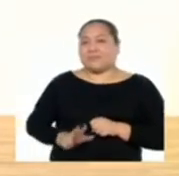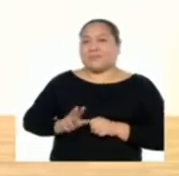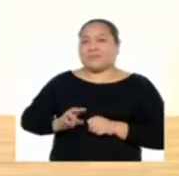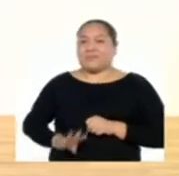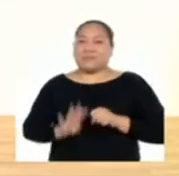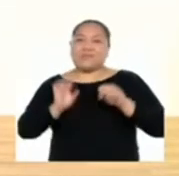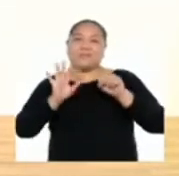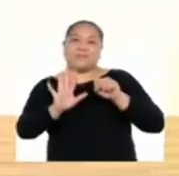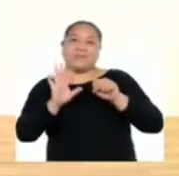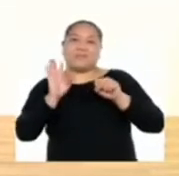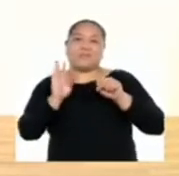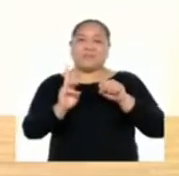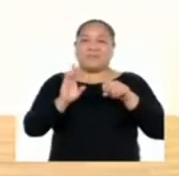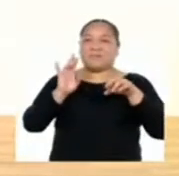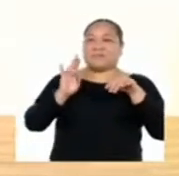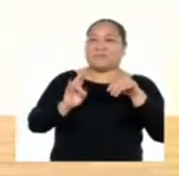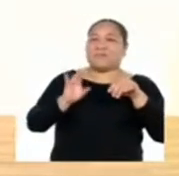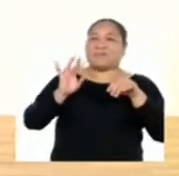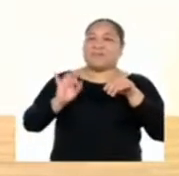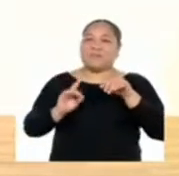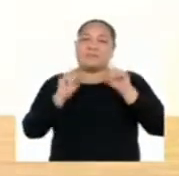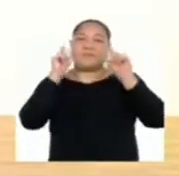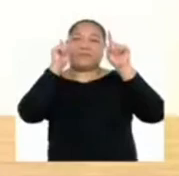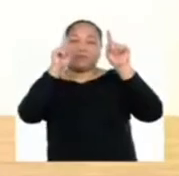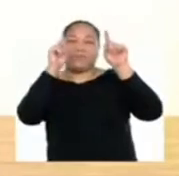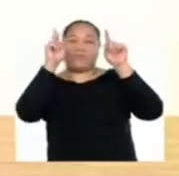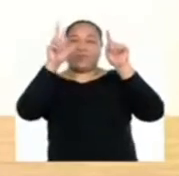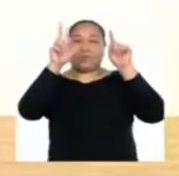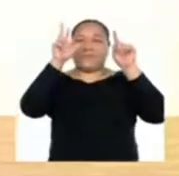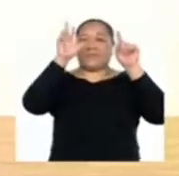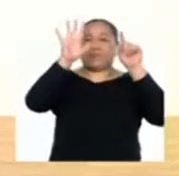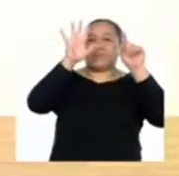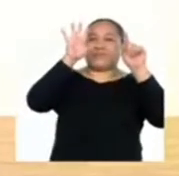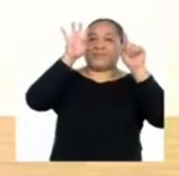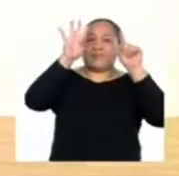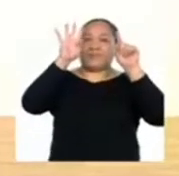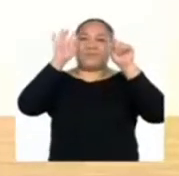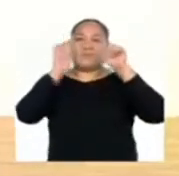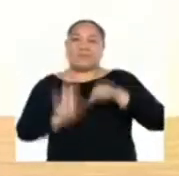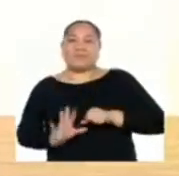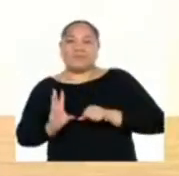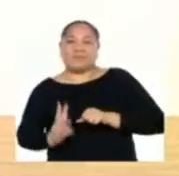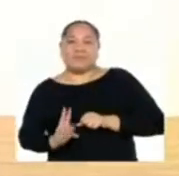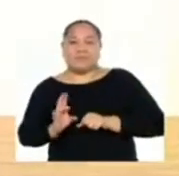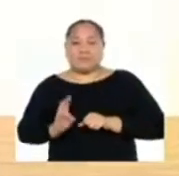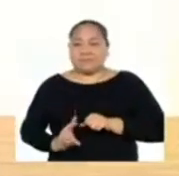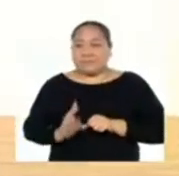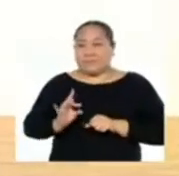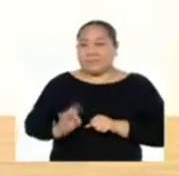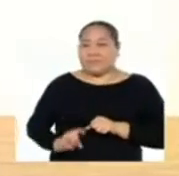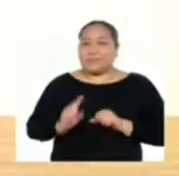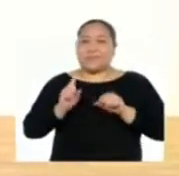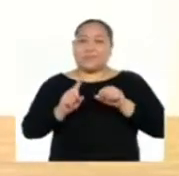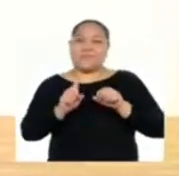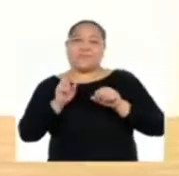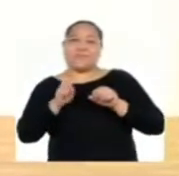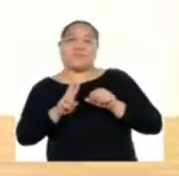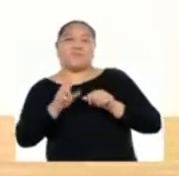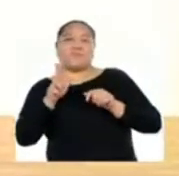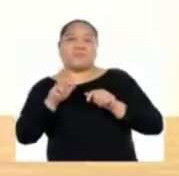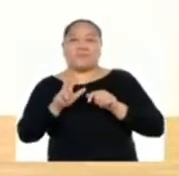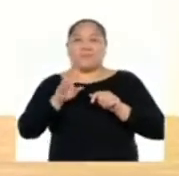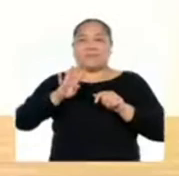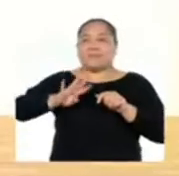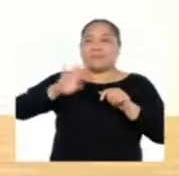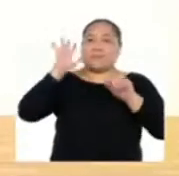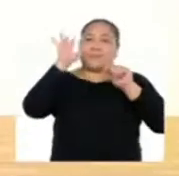2, 3, 4, 5, 6, 7, 8 y 1, 2, 3, 4, 5, 6, 7, 8 y 1,